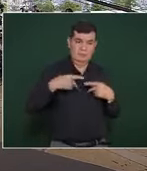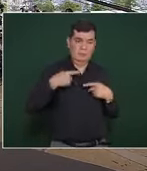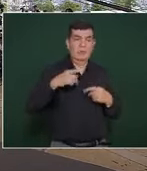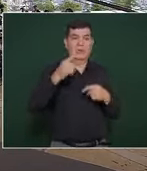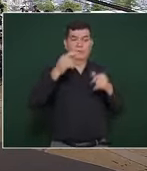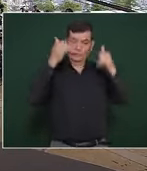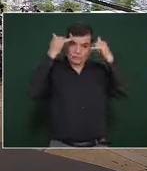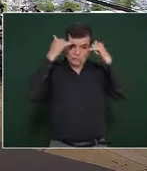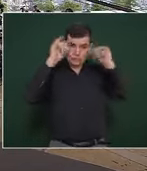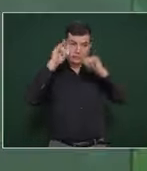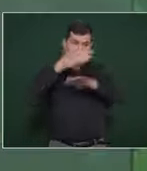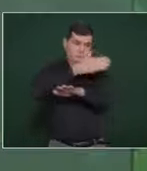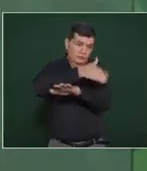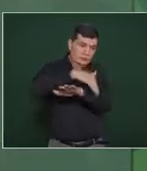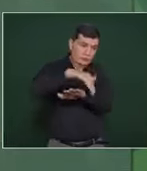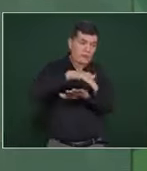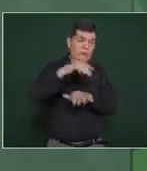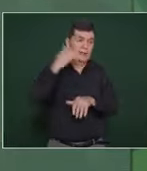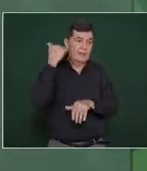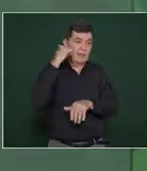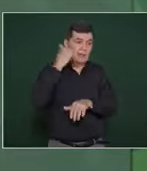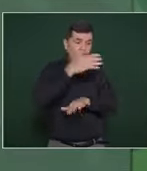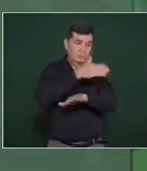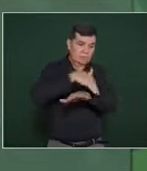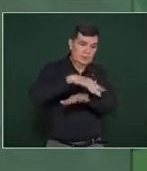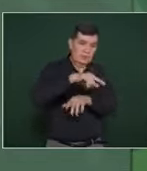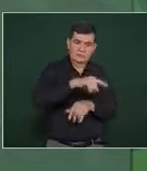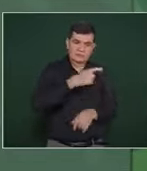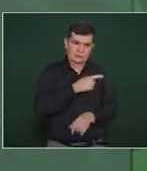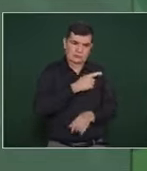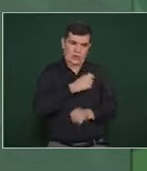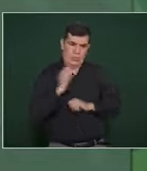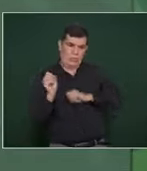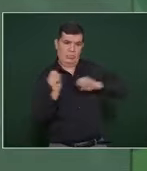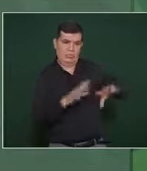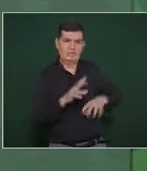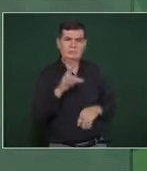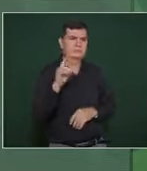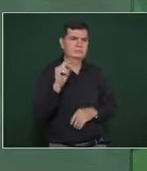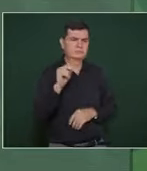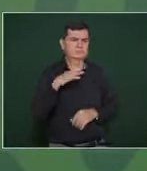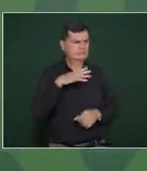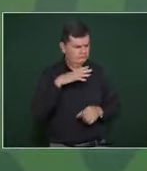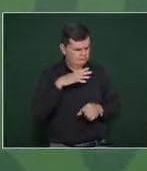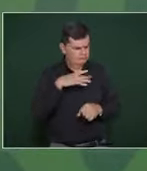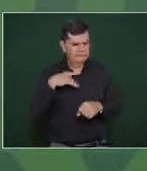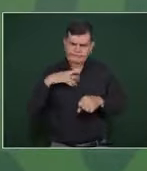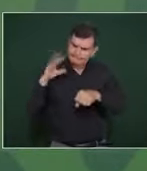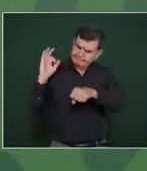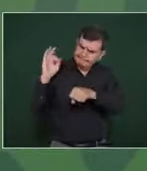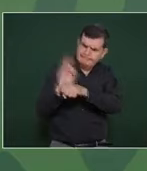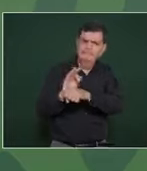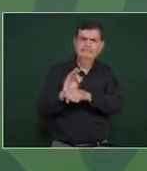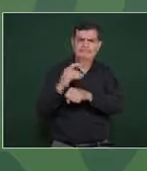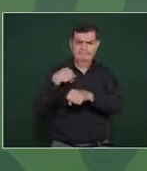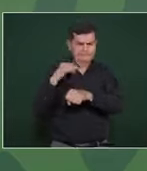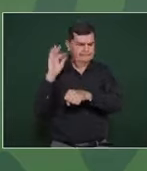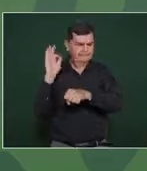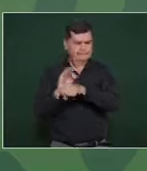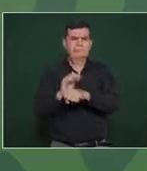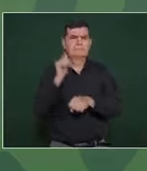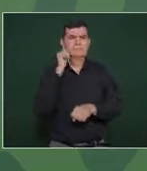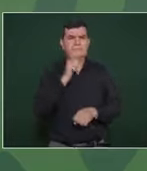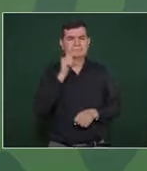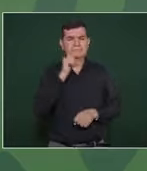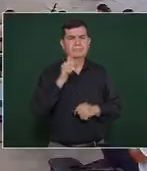Coyuca, que no están solos, que siempre van a contar con nosotros.